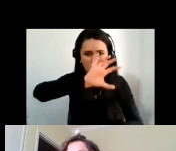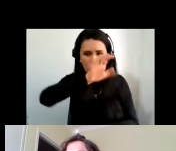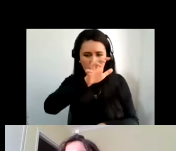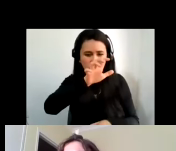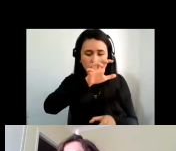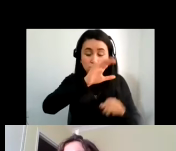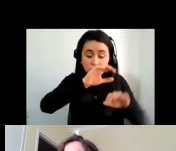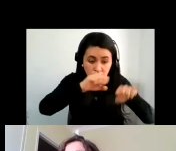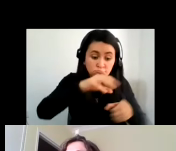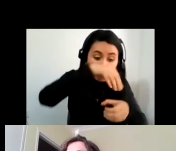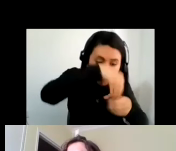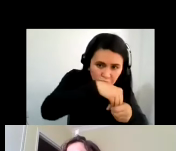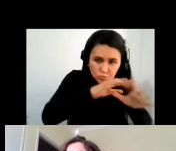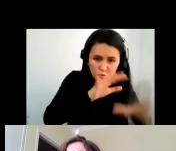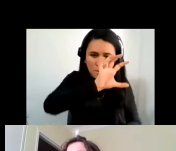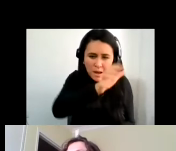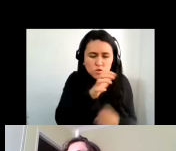regional